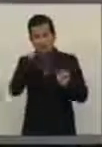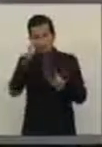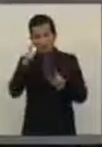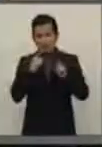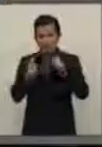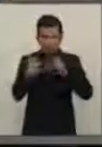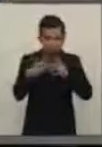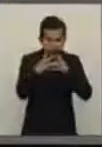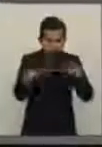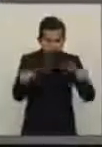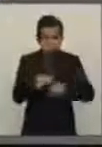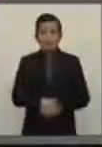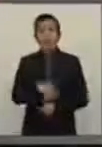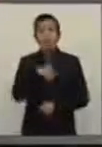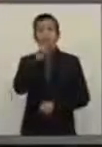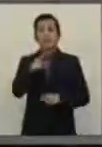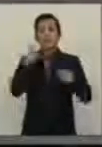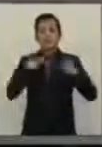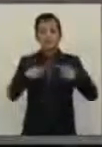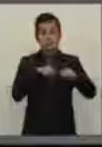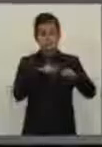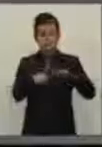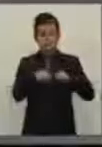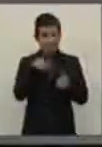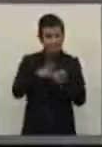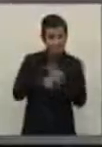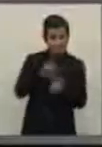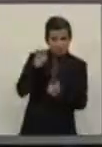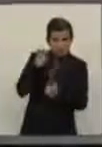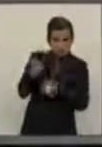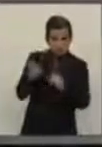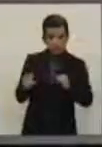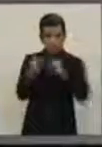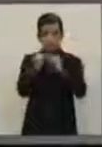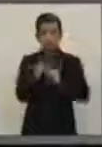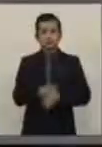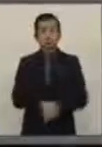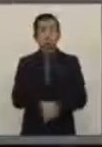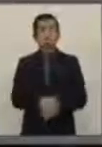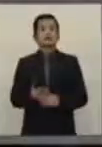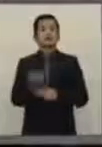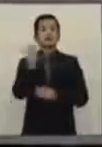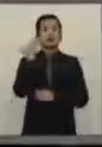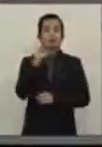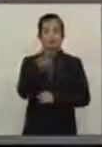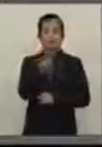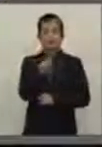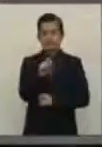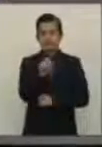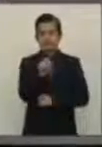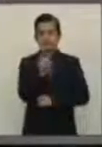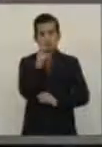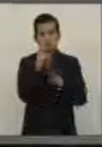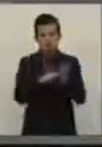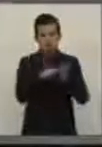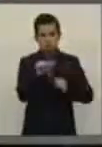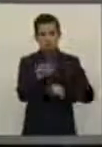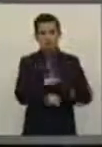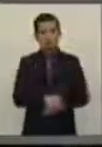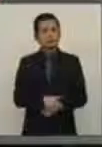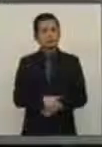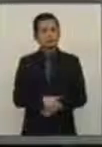Arbitraje, y los trabajadores de dicha institución. El día 20 de octubre del